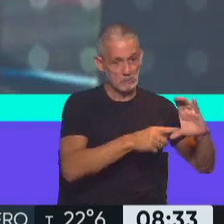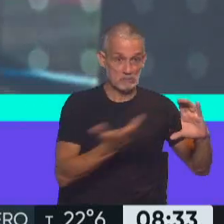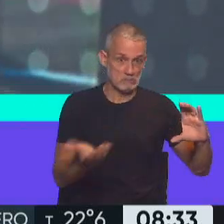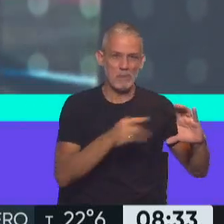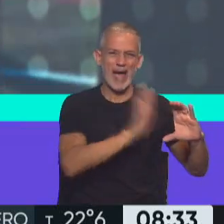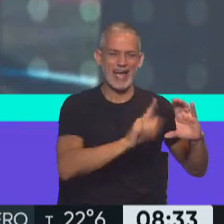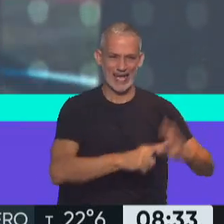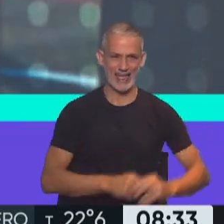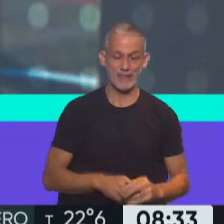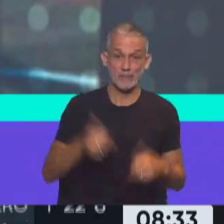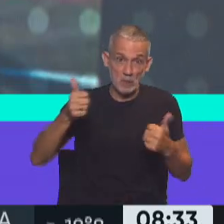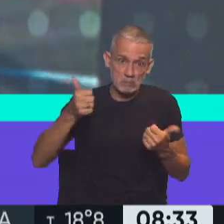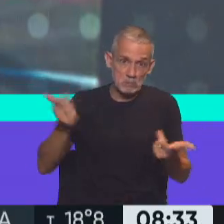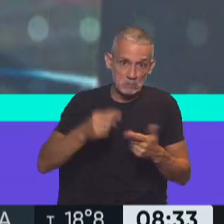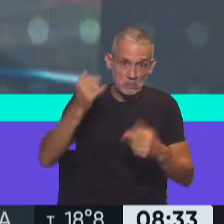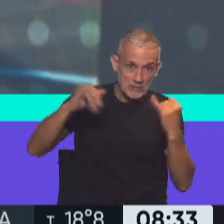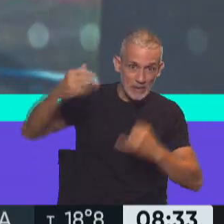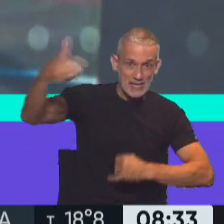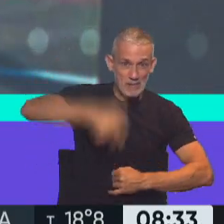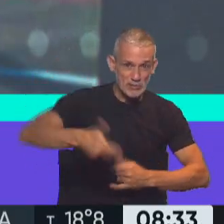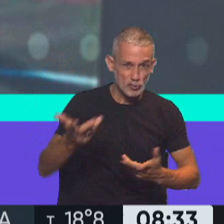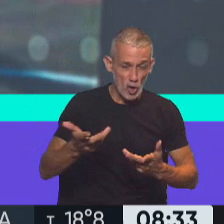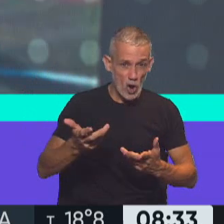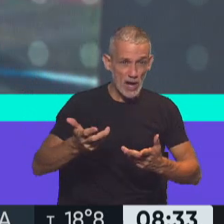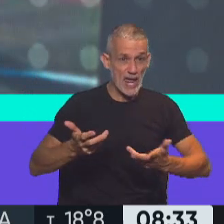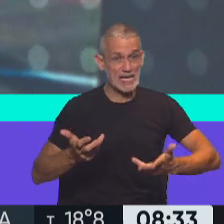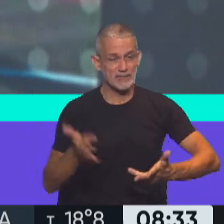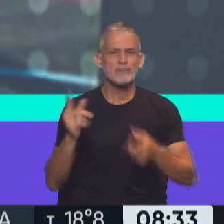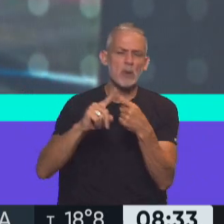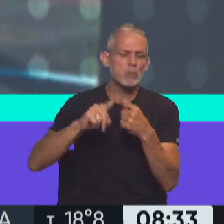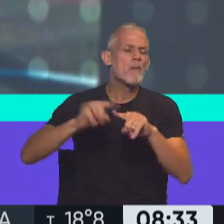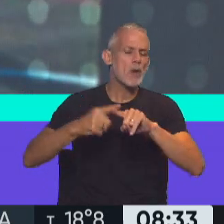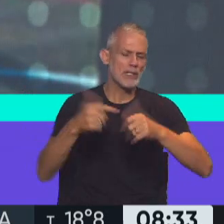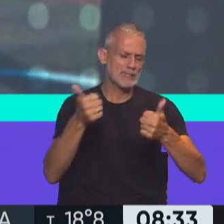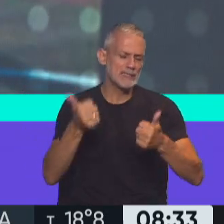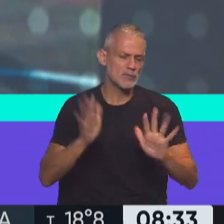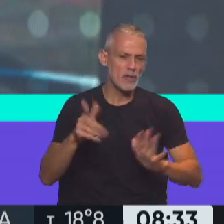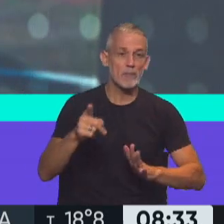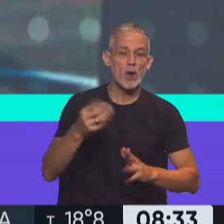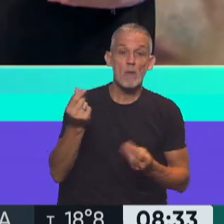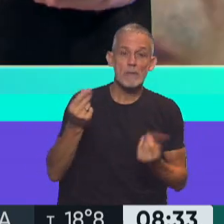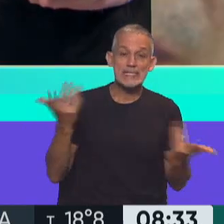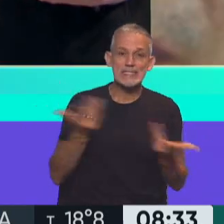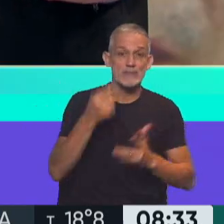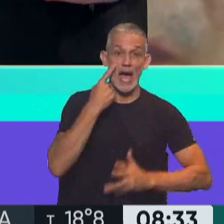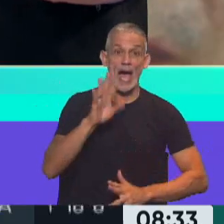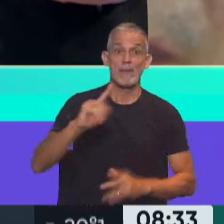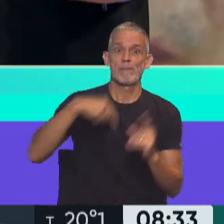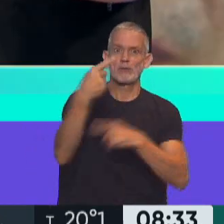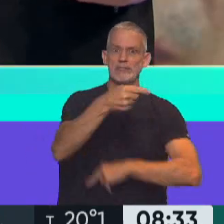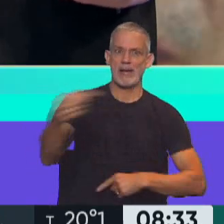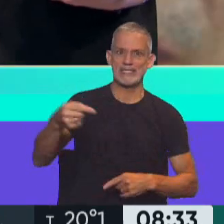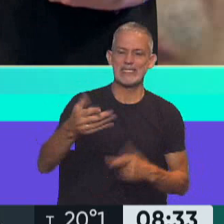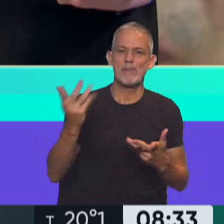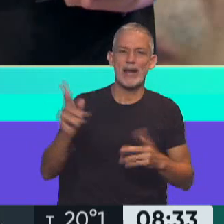términos de inversiones digo se la puede definir de esa manera al margen de los vínculos políticos y diplomáticos si deberíamos ver la semana que viene